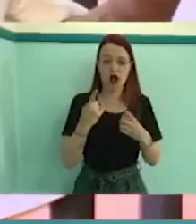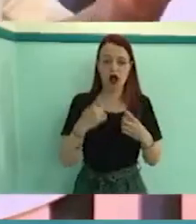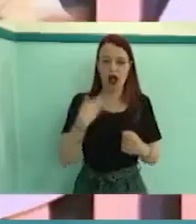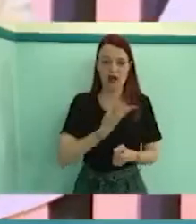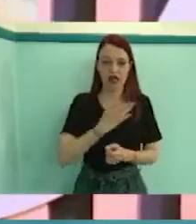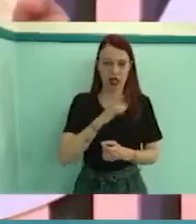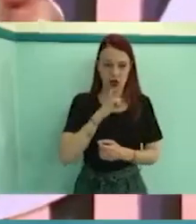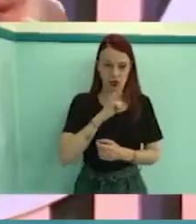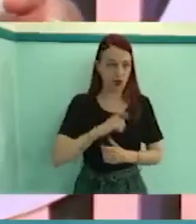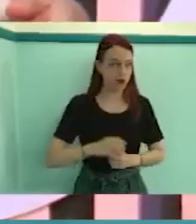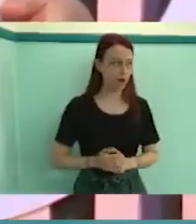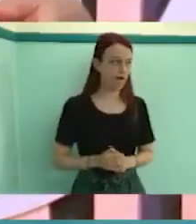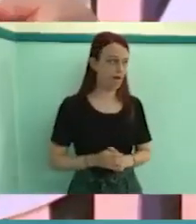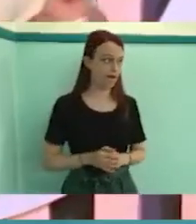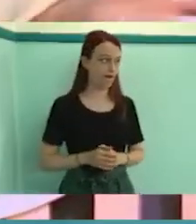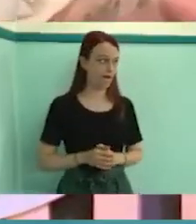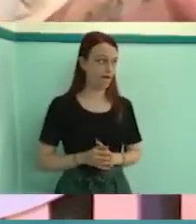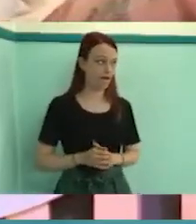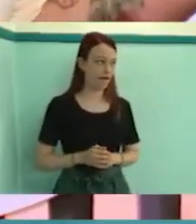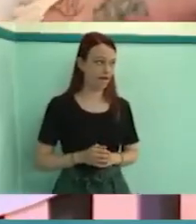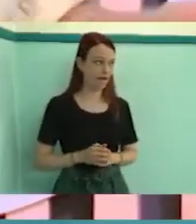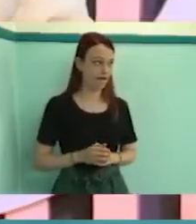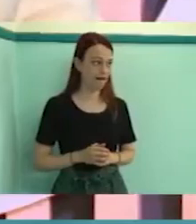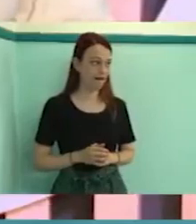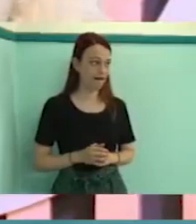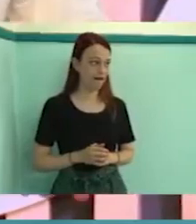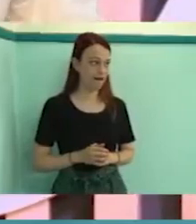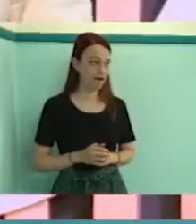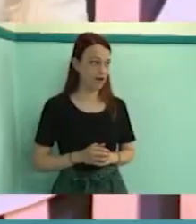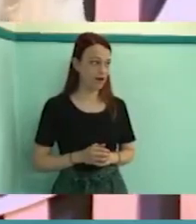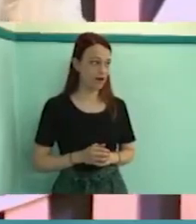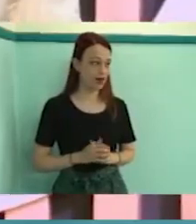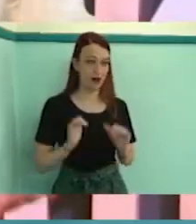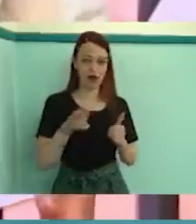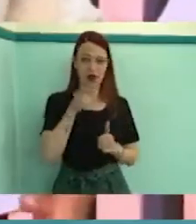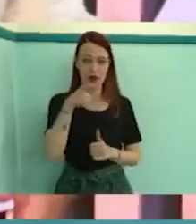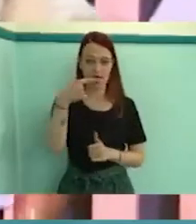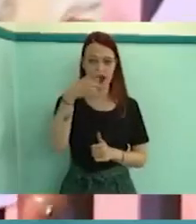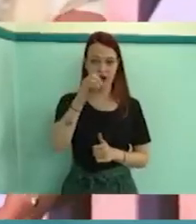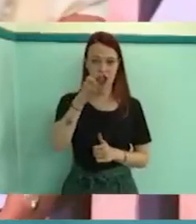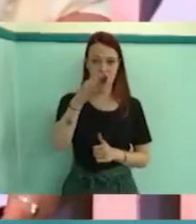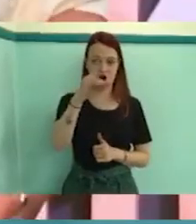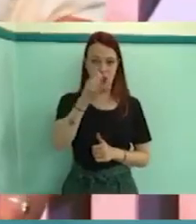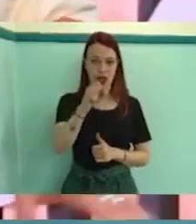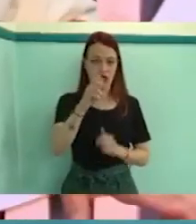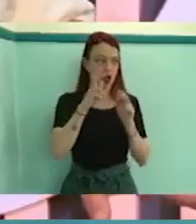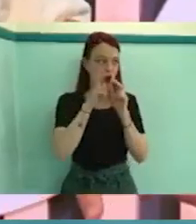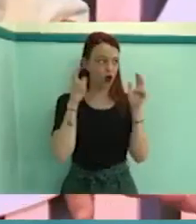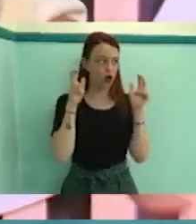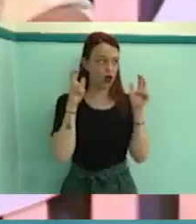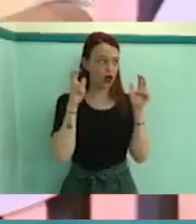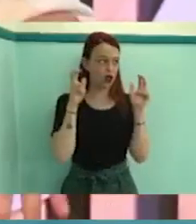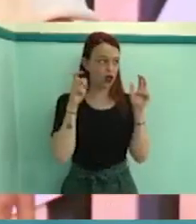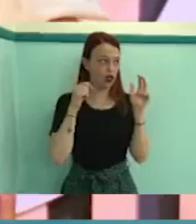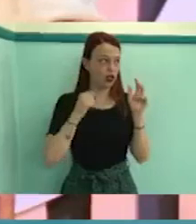como como seres humanos todo empieza por la palabra gorda que es la palabra que me lleva acompañando que no falta ni micro